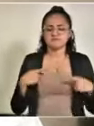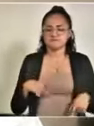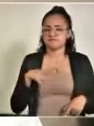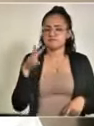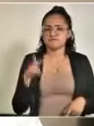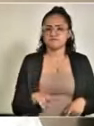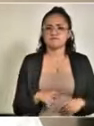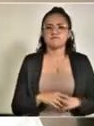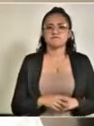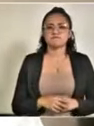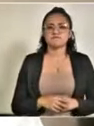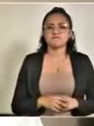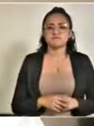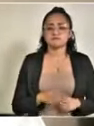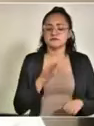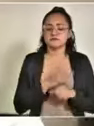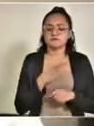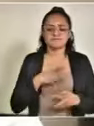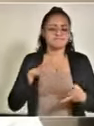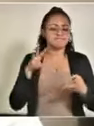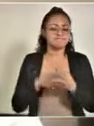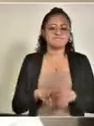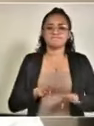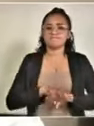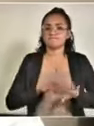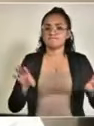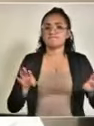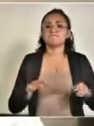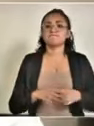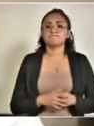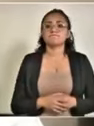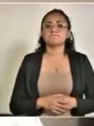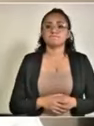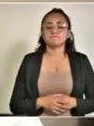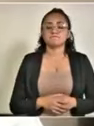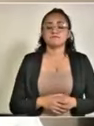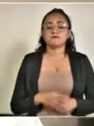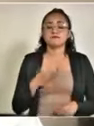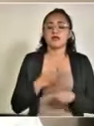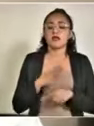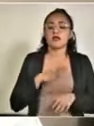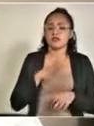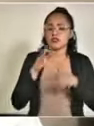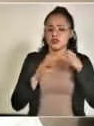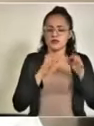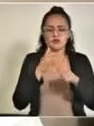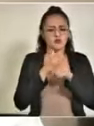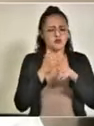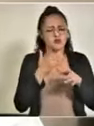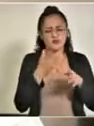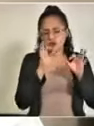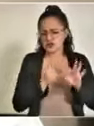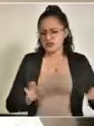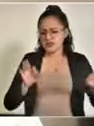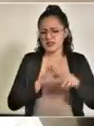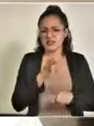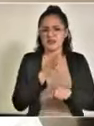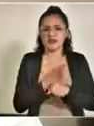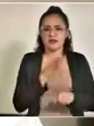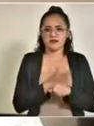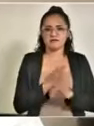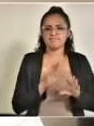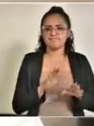que hemos apresado. Y créeme que hay noticias importantísimas en esta